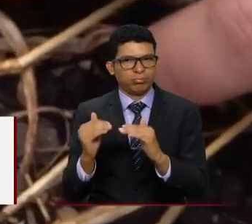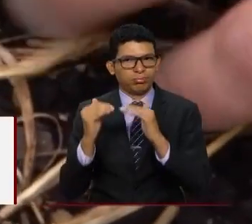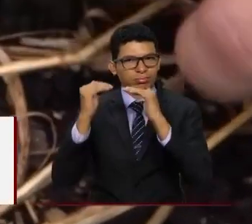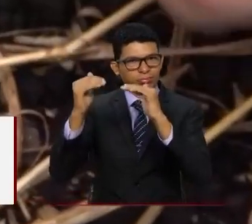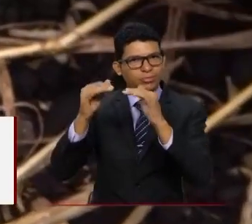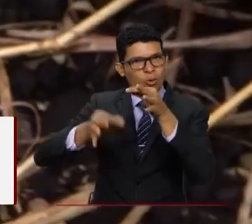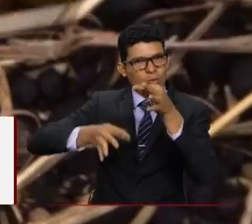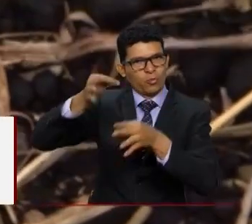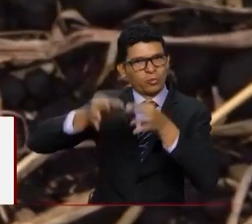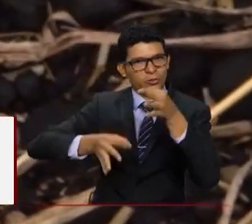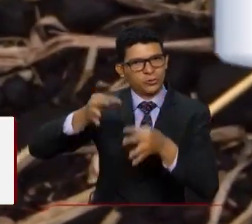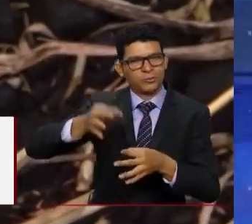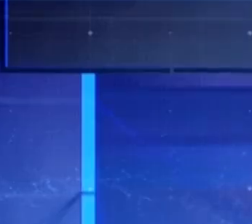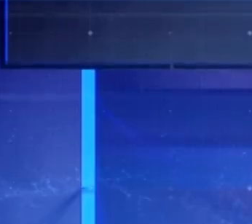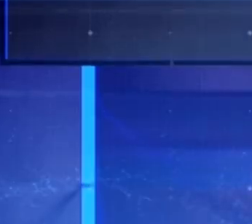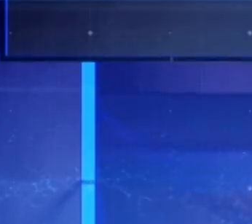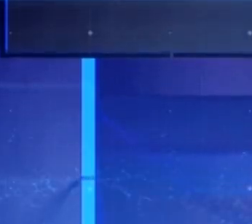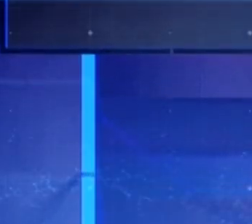Judicatura.